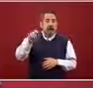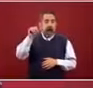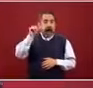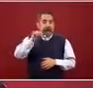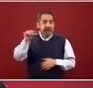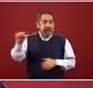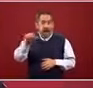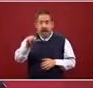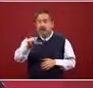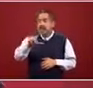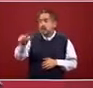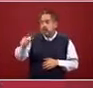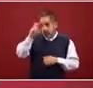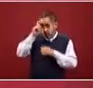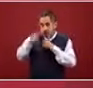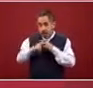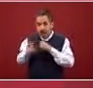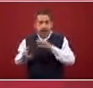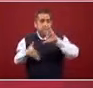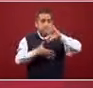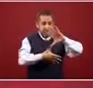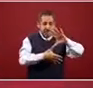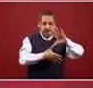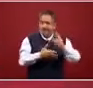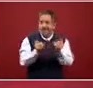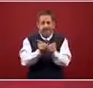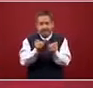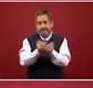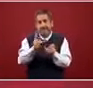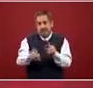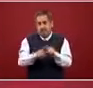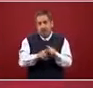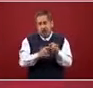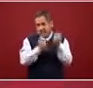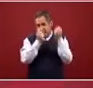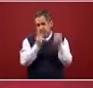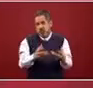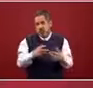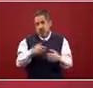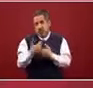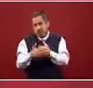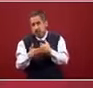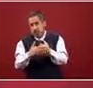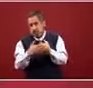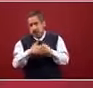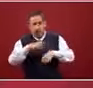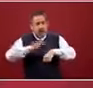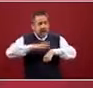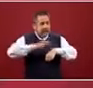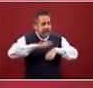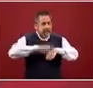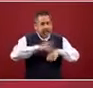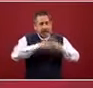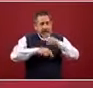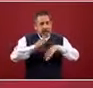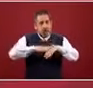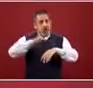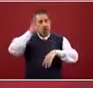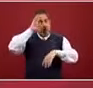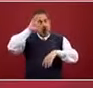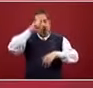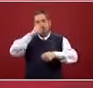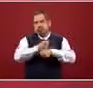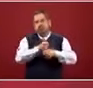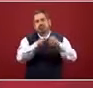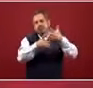Europa, empezará a convertirse en la zona de mayor generación de infecciones, por lo tanto, en el